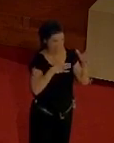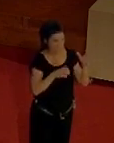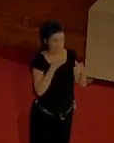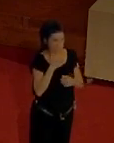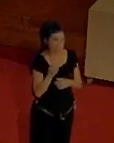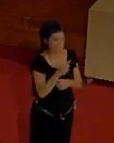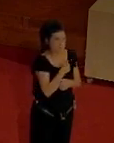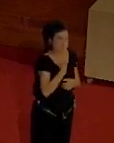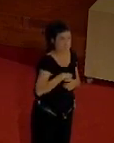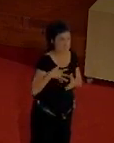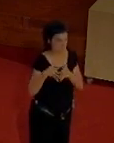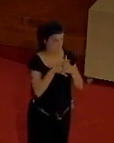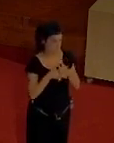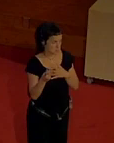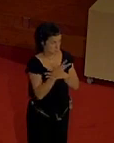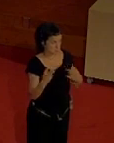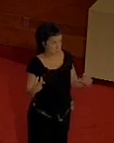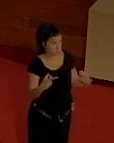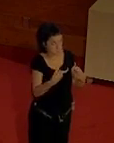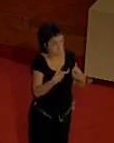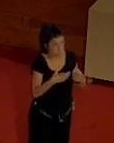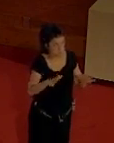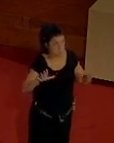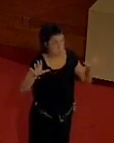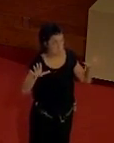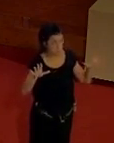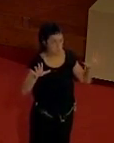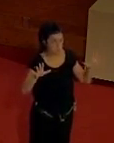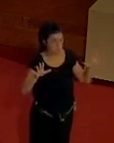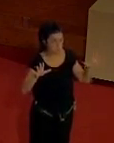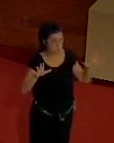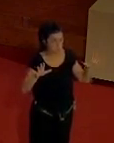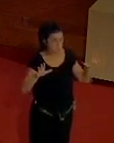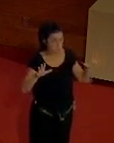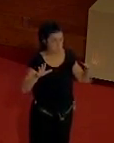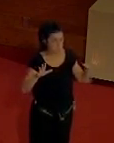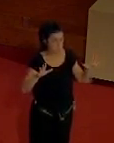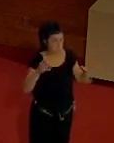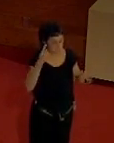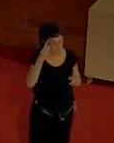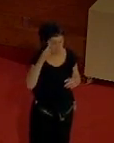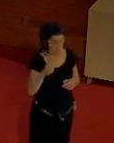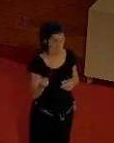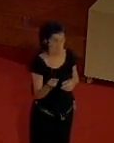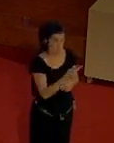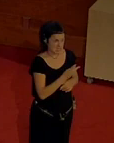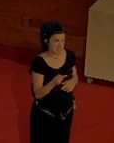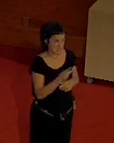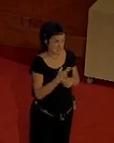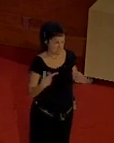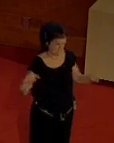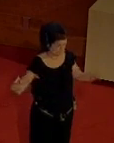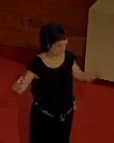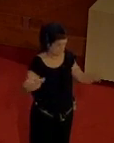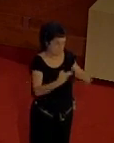confrontación china Estados Unidos entendiendo que en ningún caso China y Estados Unidos van a chocar